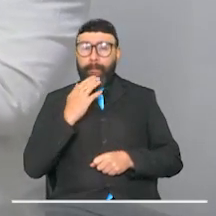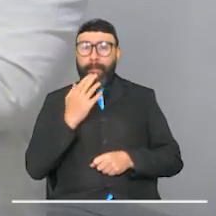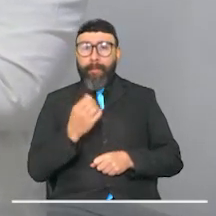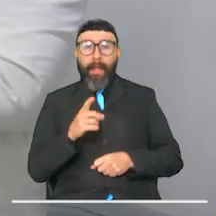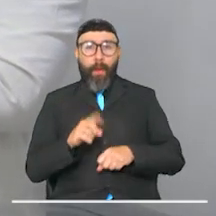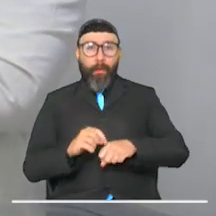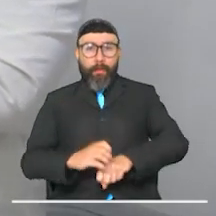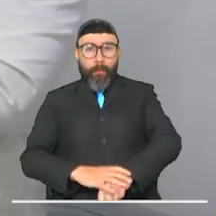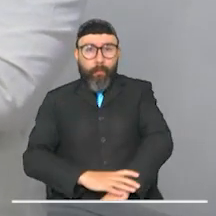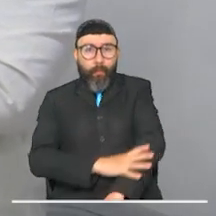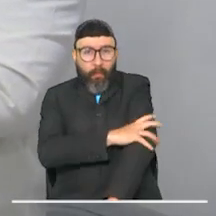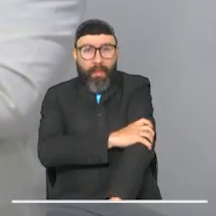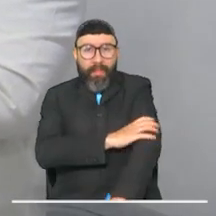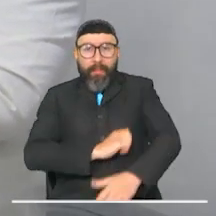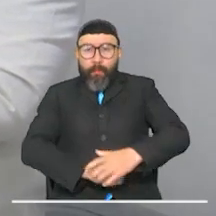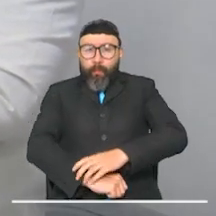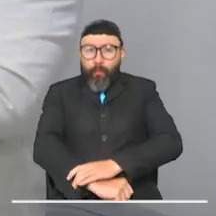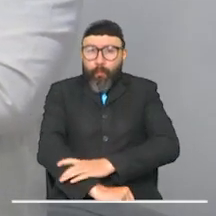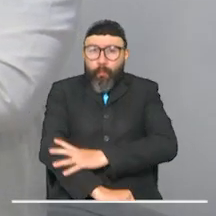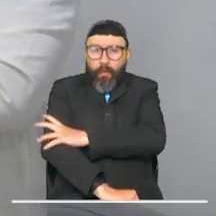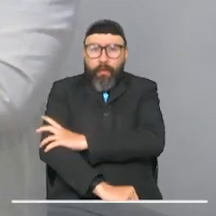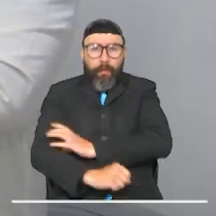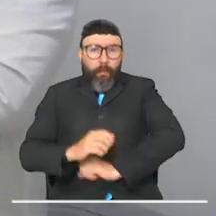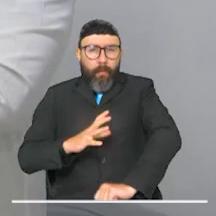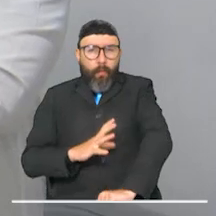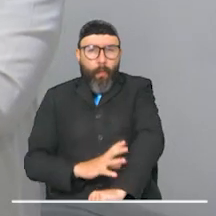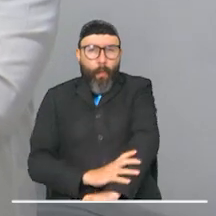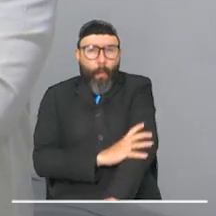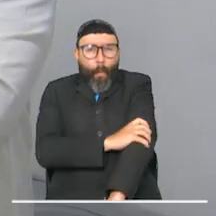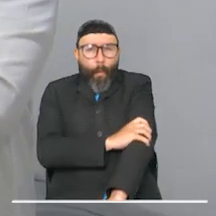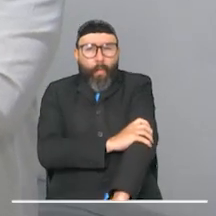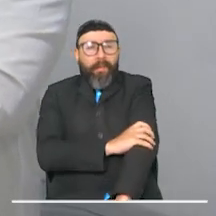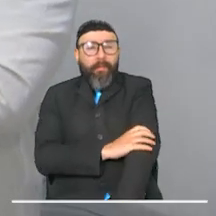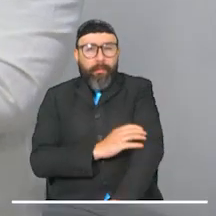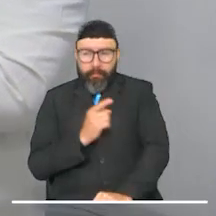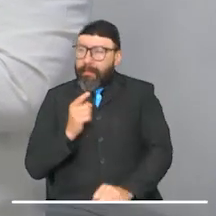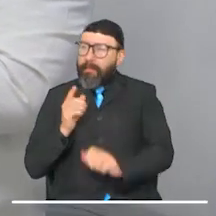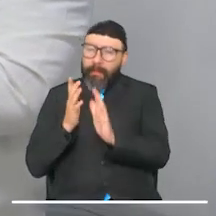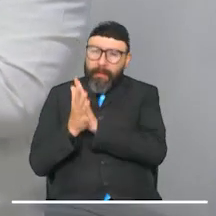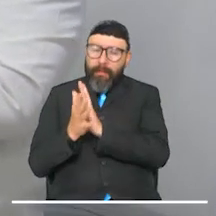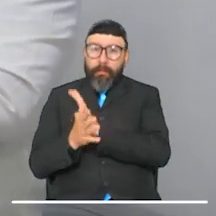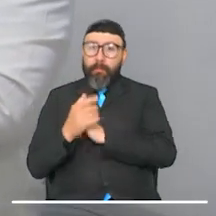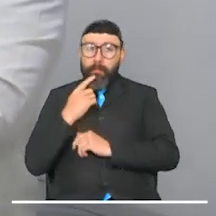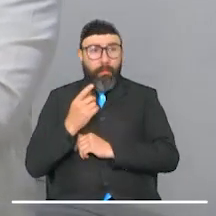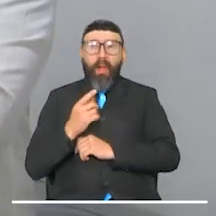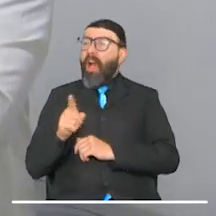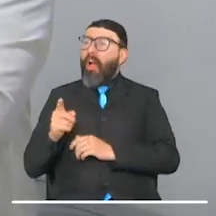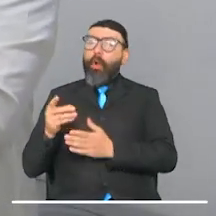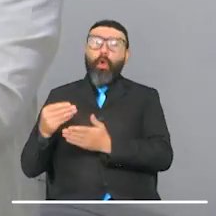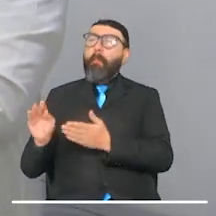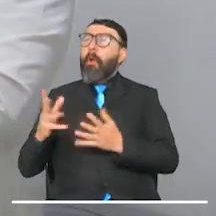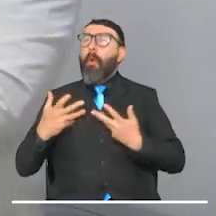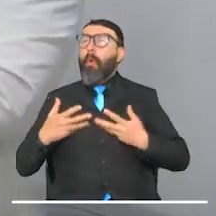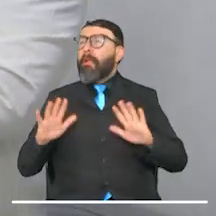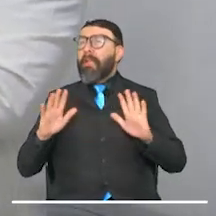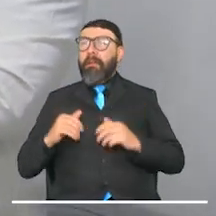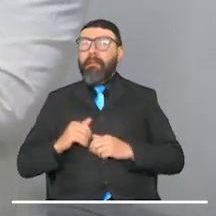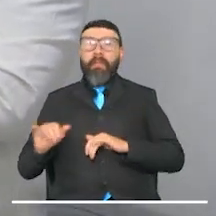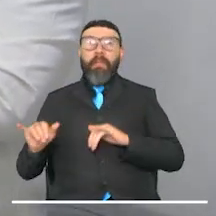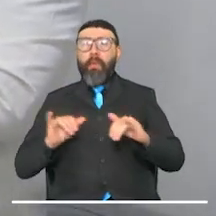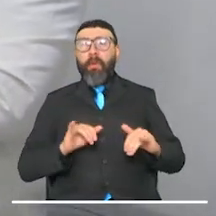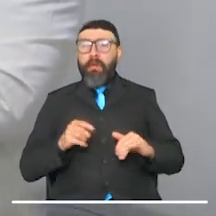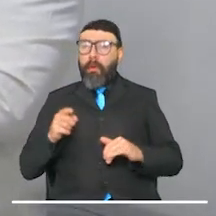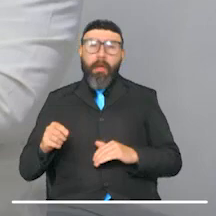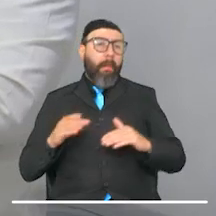Disculpen en el caso de las medias de compresión Yo siempre digo el paciente que una media no se puede comprar como si fuera un